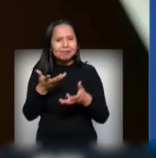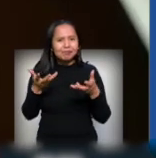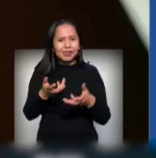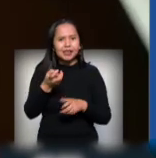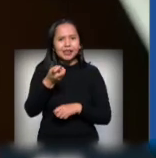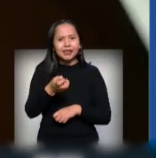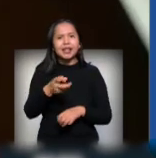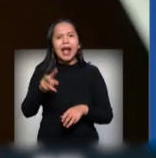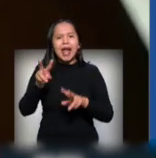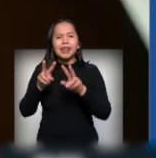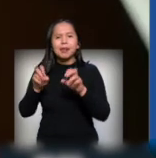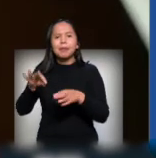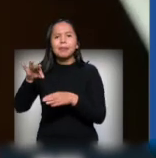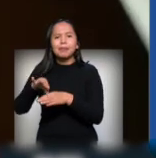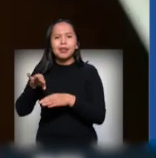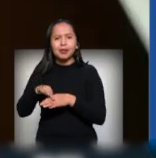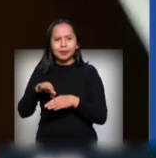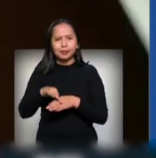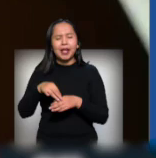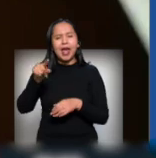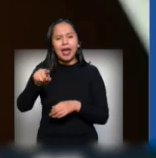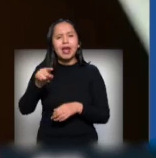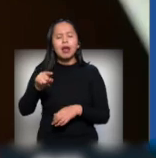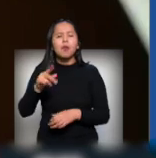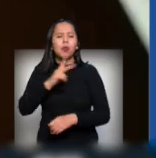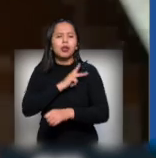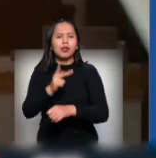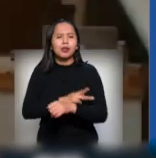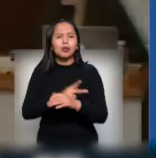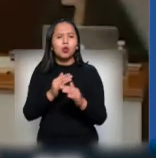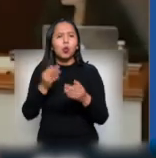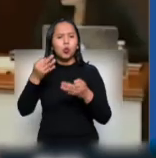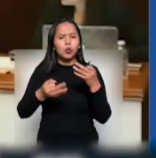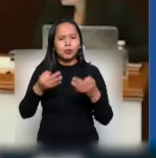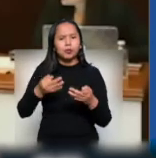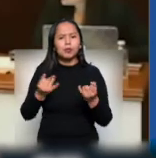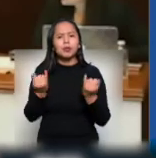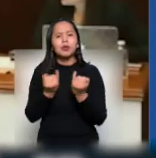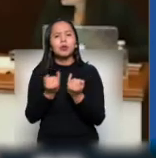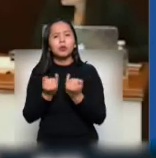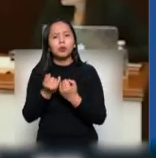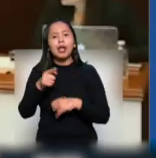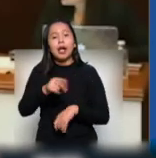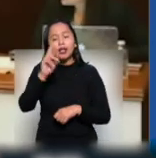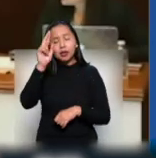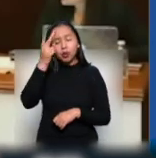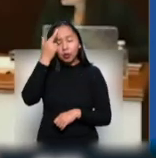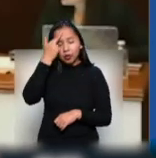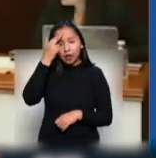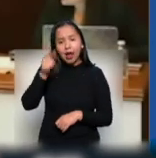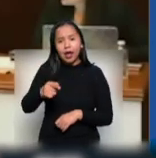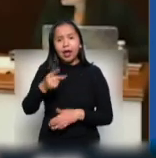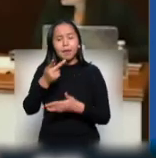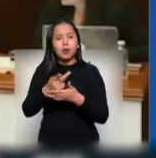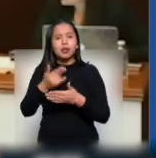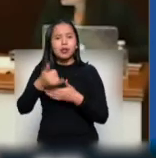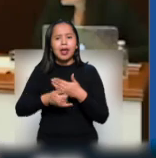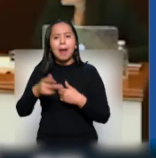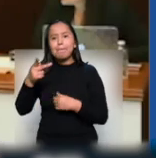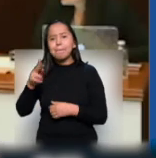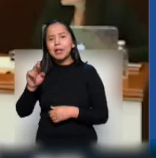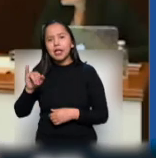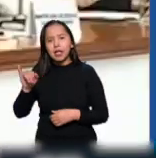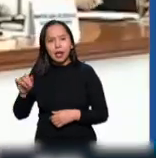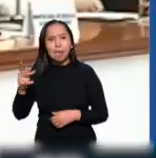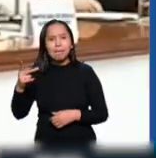Tribunal Electoral del Poder Judicial de la Federación. Al respecto, la mandataria federal recordó que ese proyecto es fruto de los amparos que promovieron el PRI,